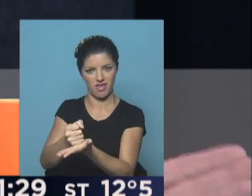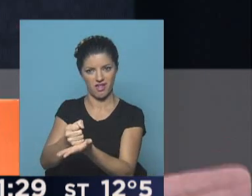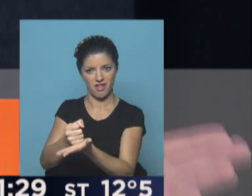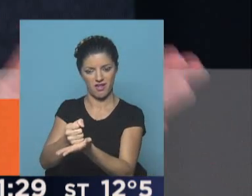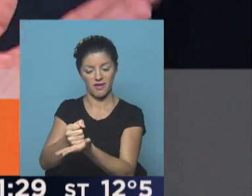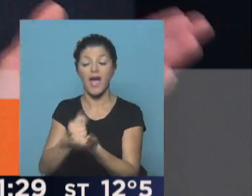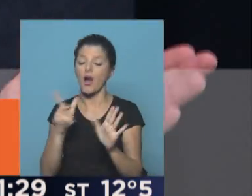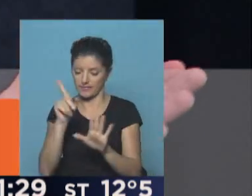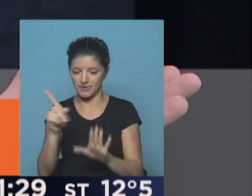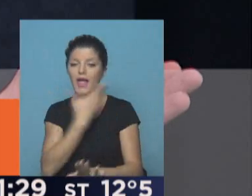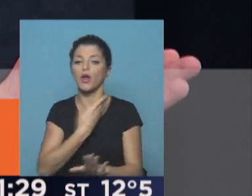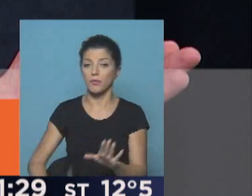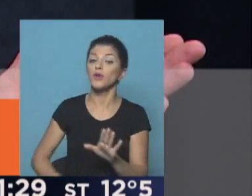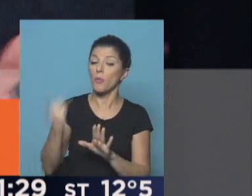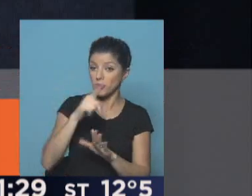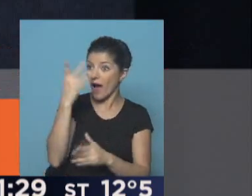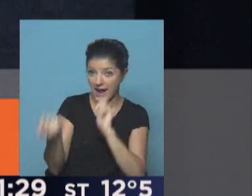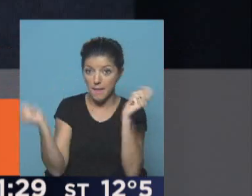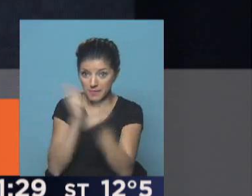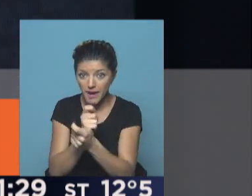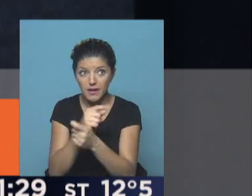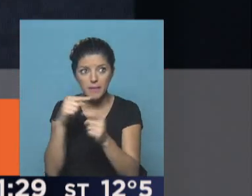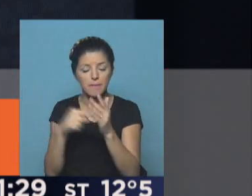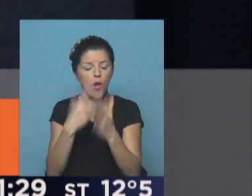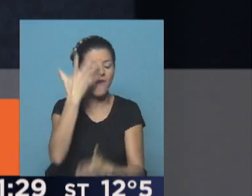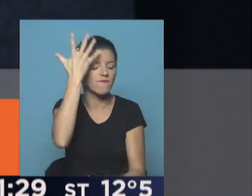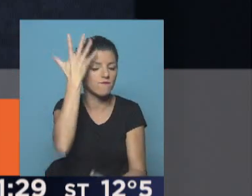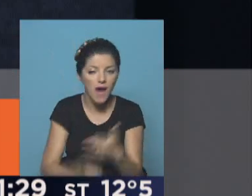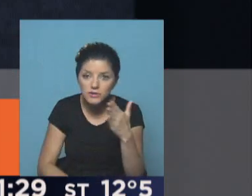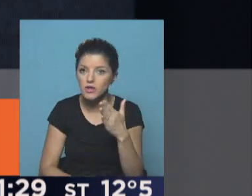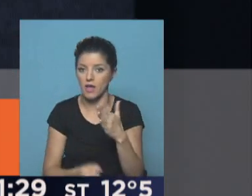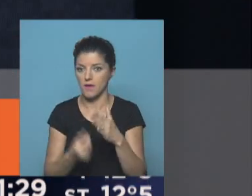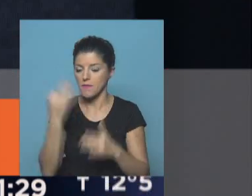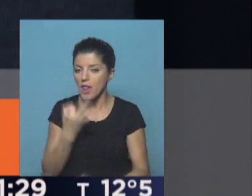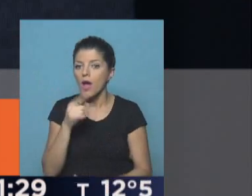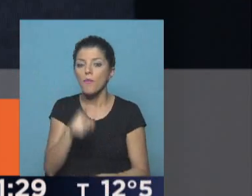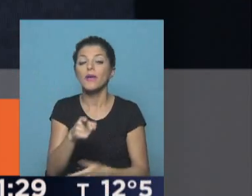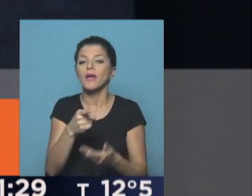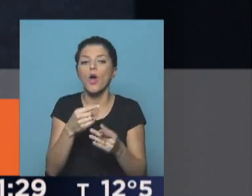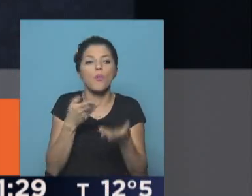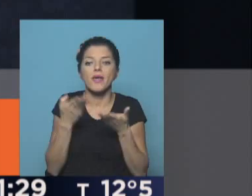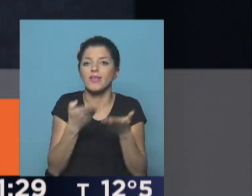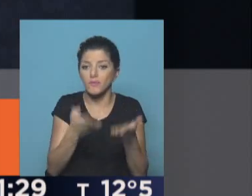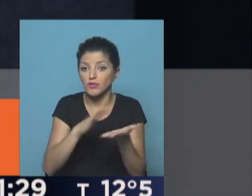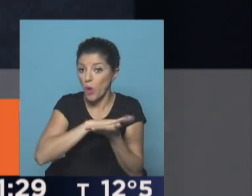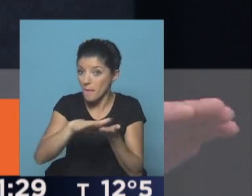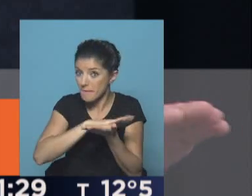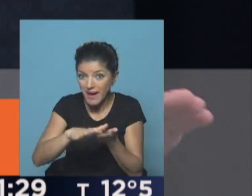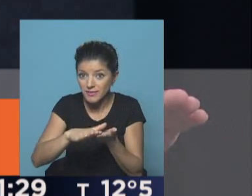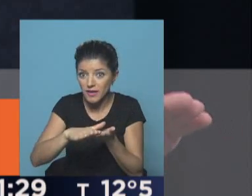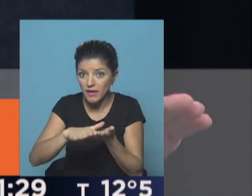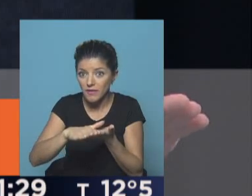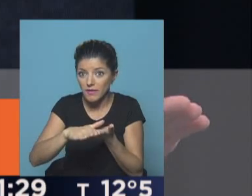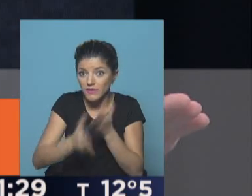para corregir ese error y comete un gran error que es llevar los niveles de tarifa plana o similares a todos